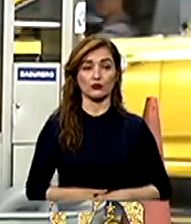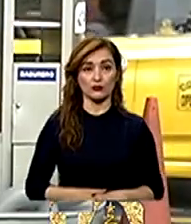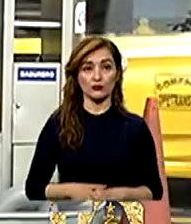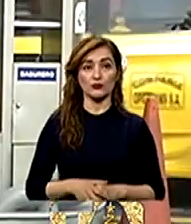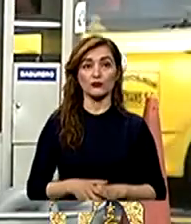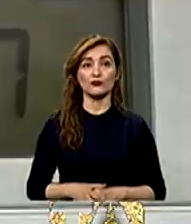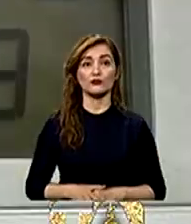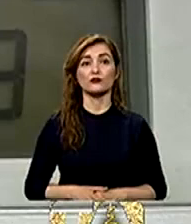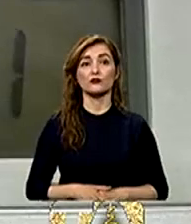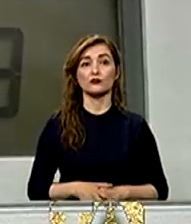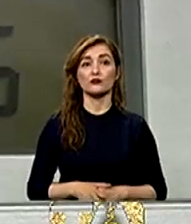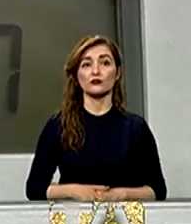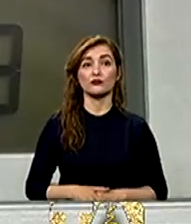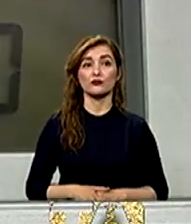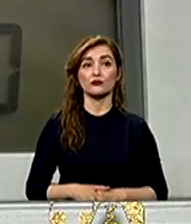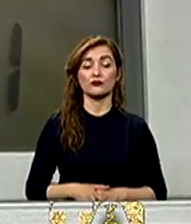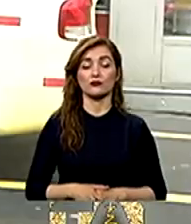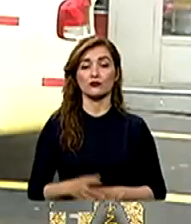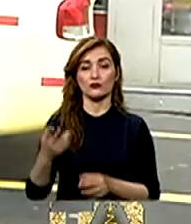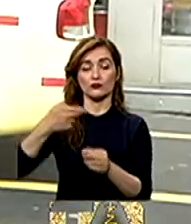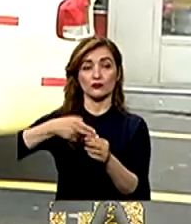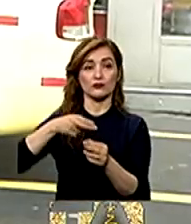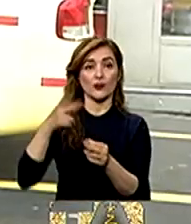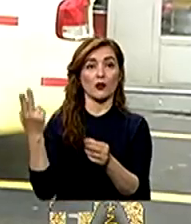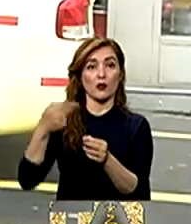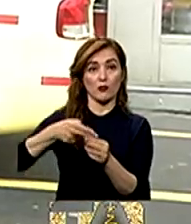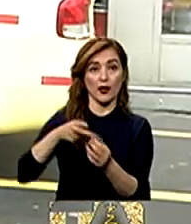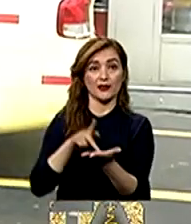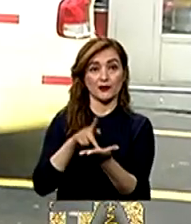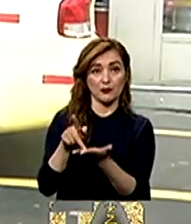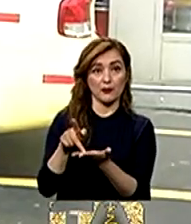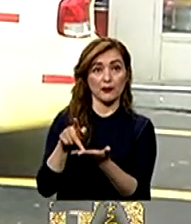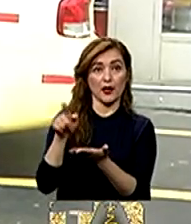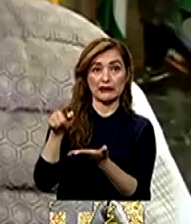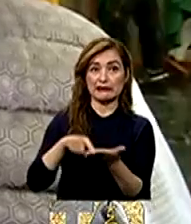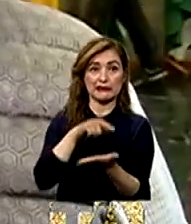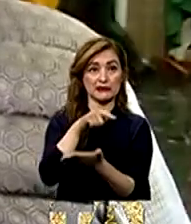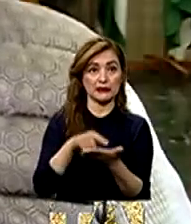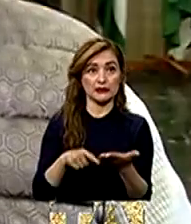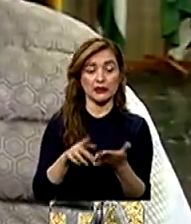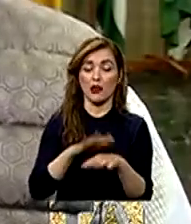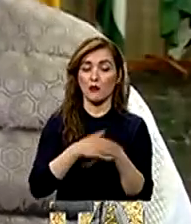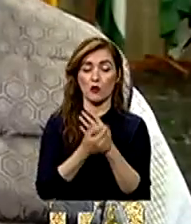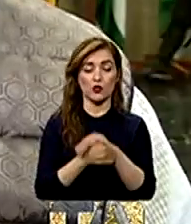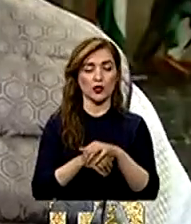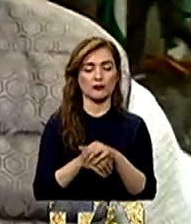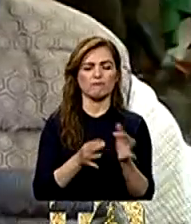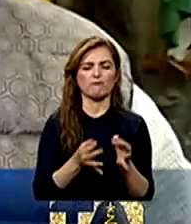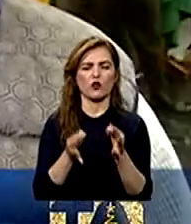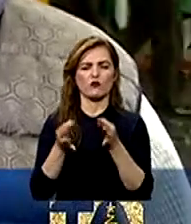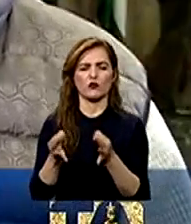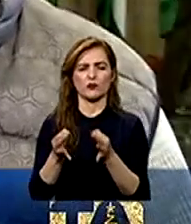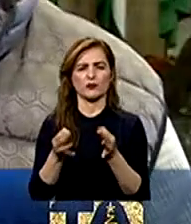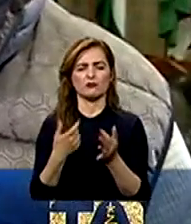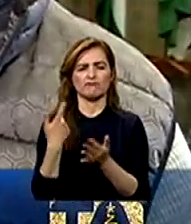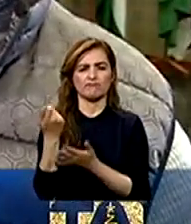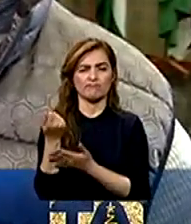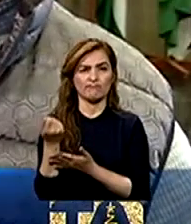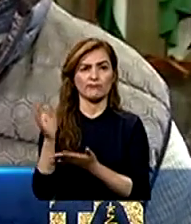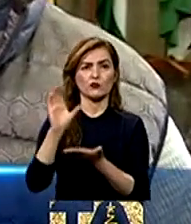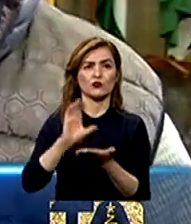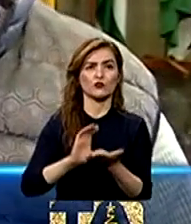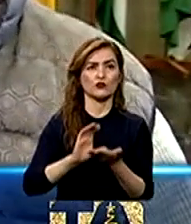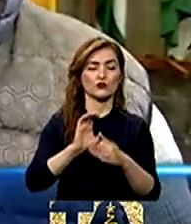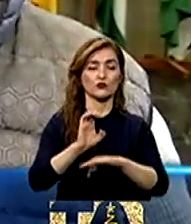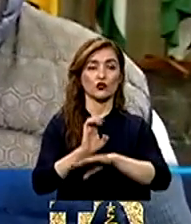que la eliminación de los subsidios puede ser aprovechada en estas reformas a la ley. Encontrar los mecanismos de financiamiento para que la República